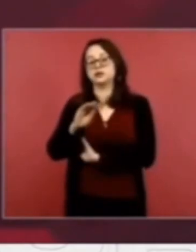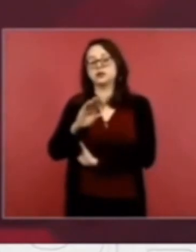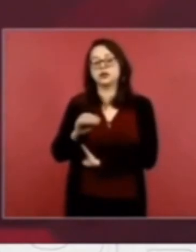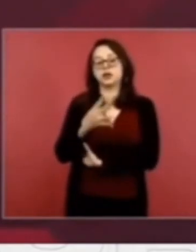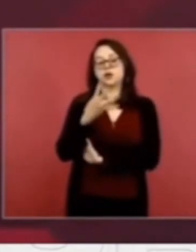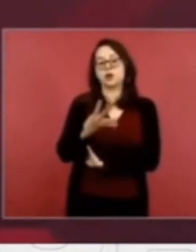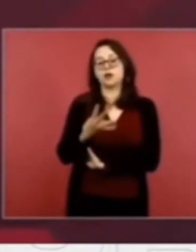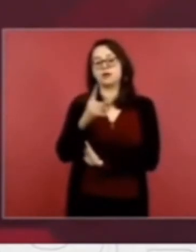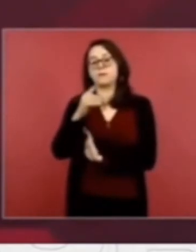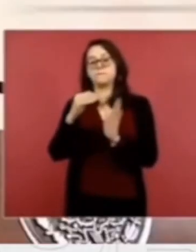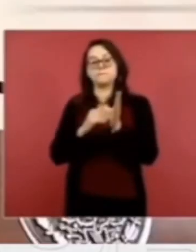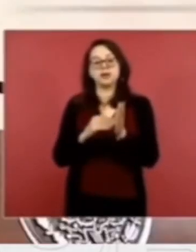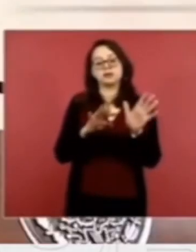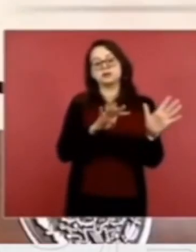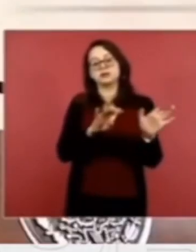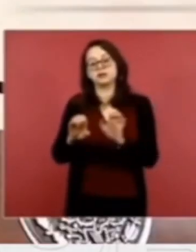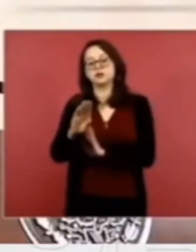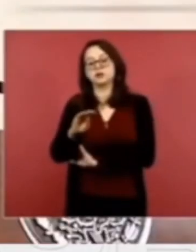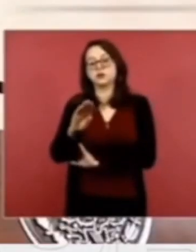1994-1995,